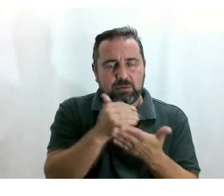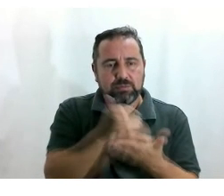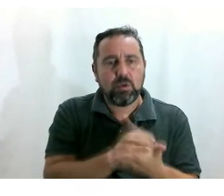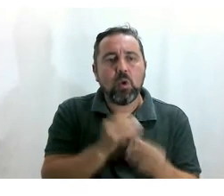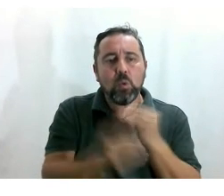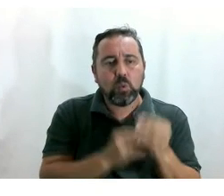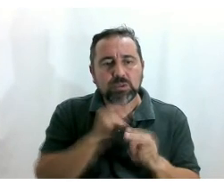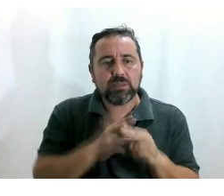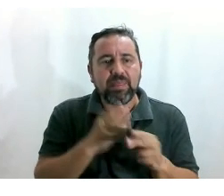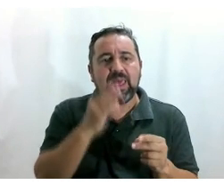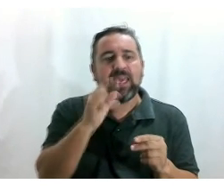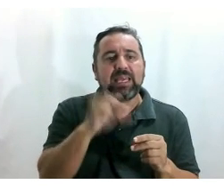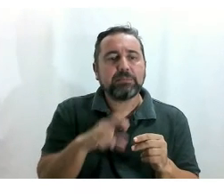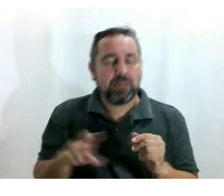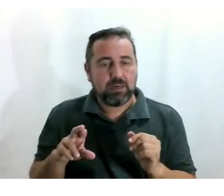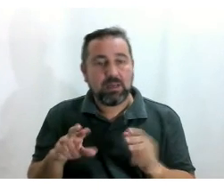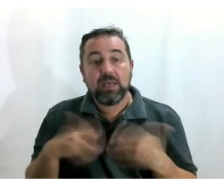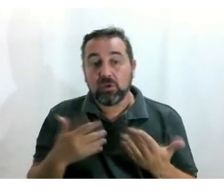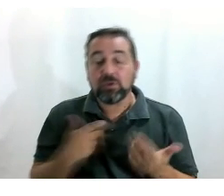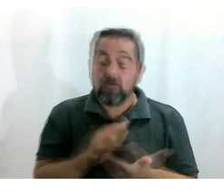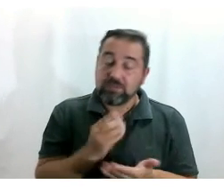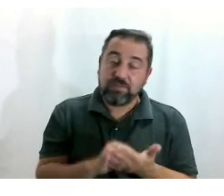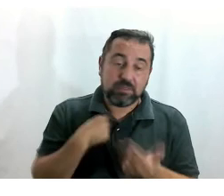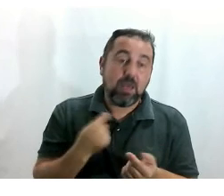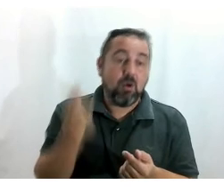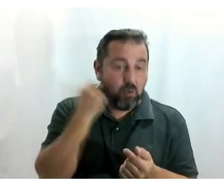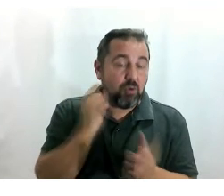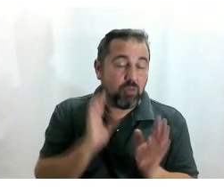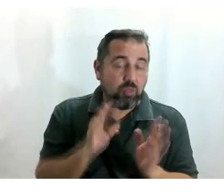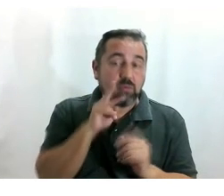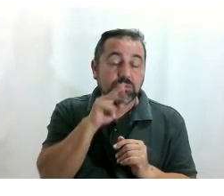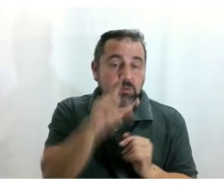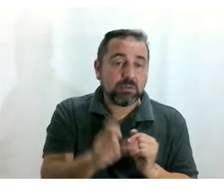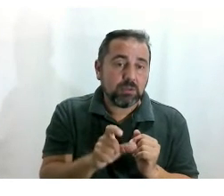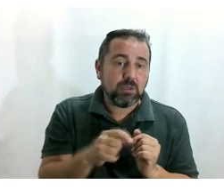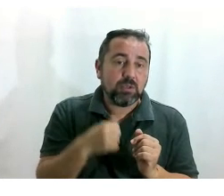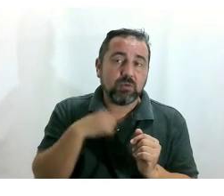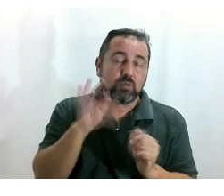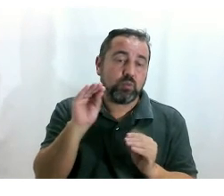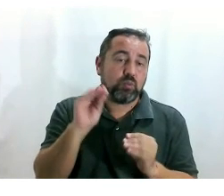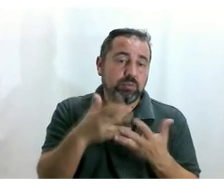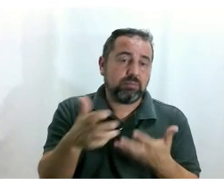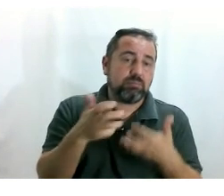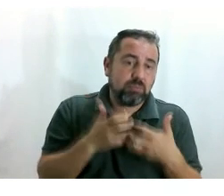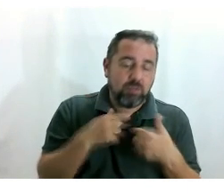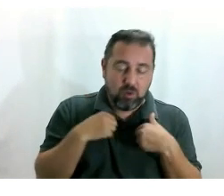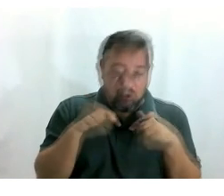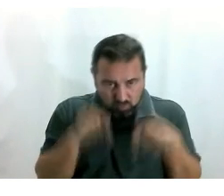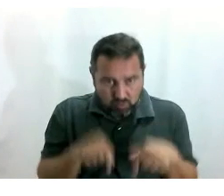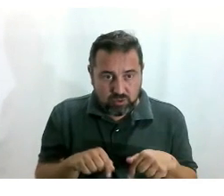de CRISPR. Y las veces que le he oído, me permito tomar sus palabras, hoy por